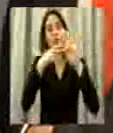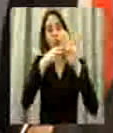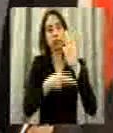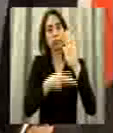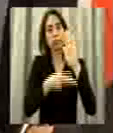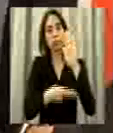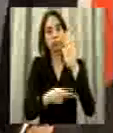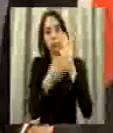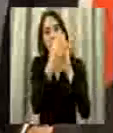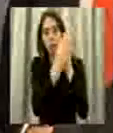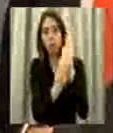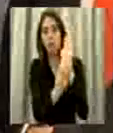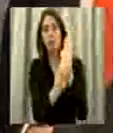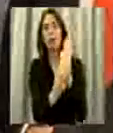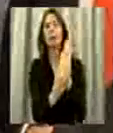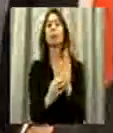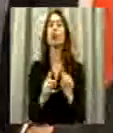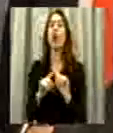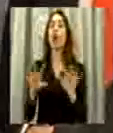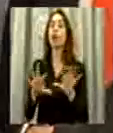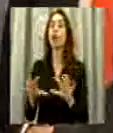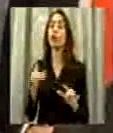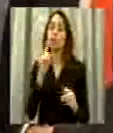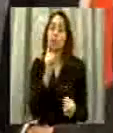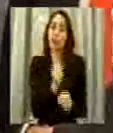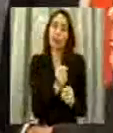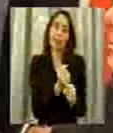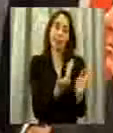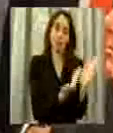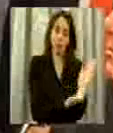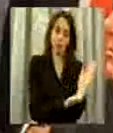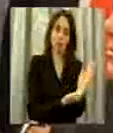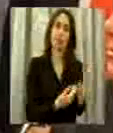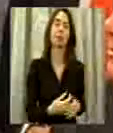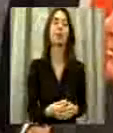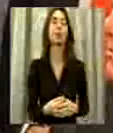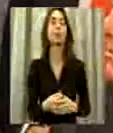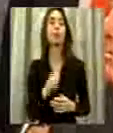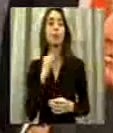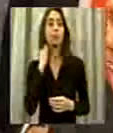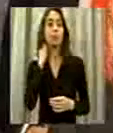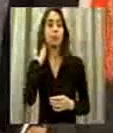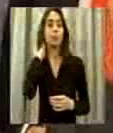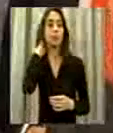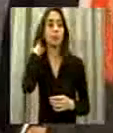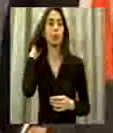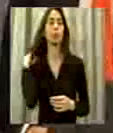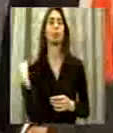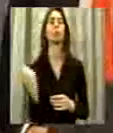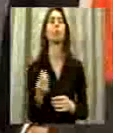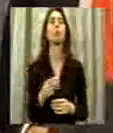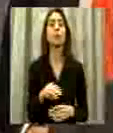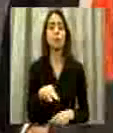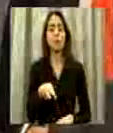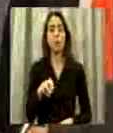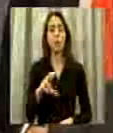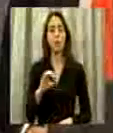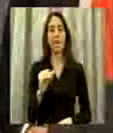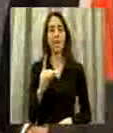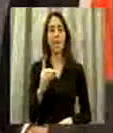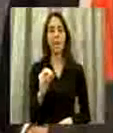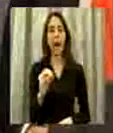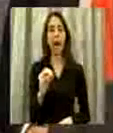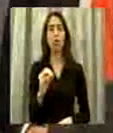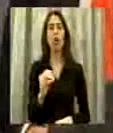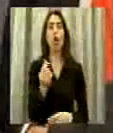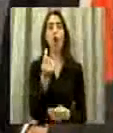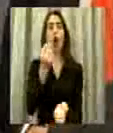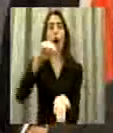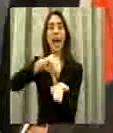otra cosa es con guitarra. Nuestra agenda de mercado de capitales, MKB, mercado de